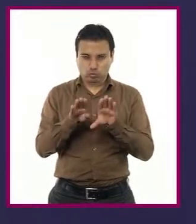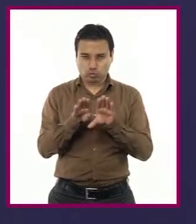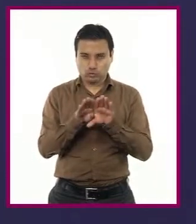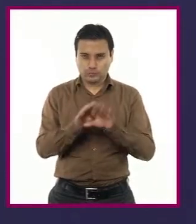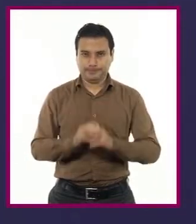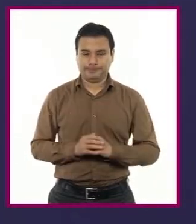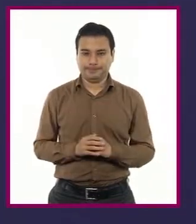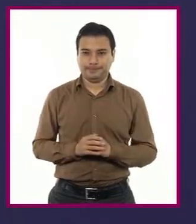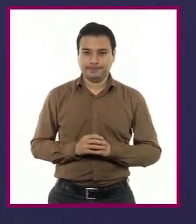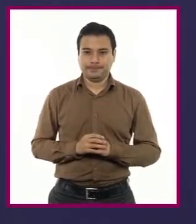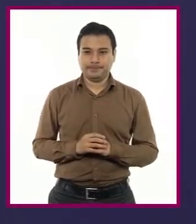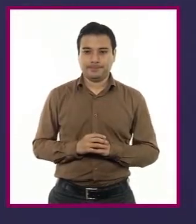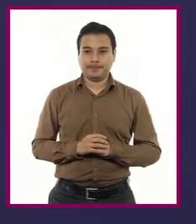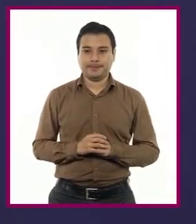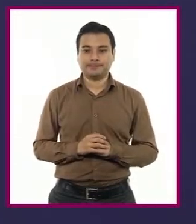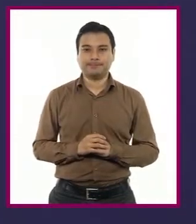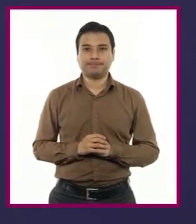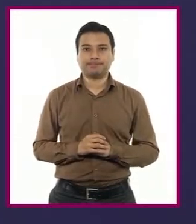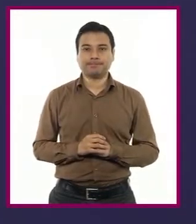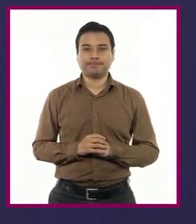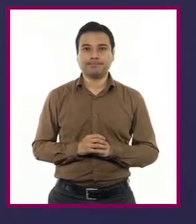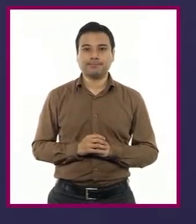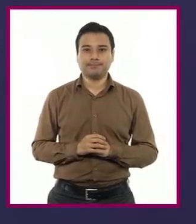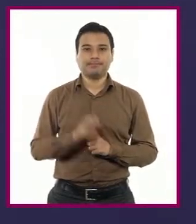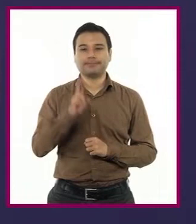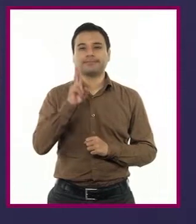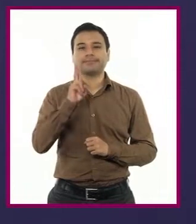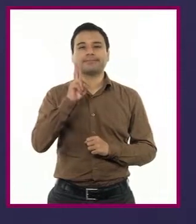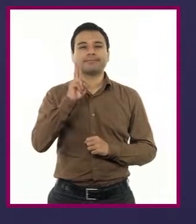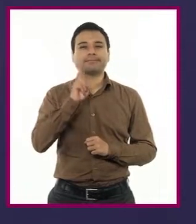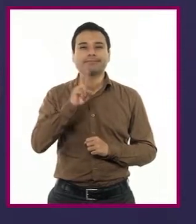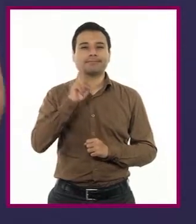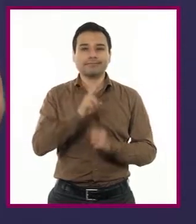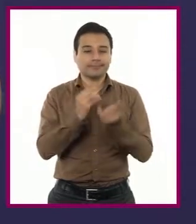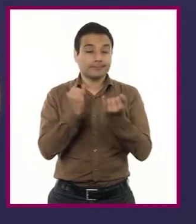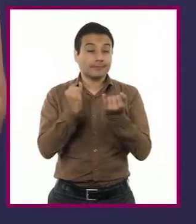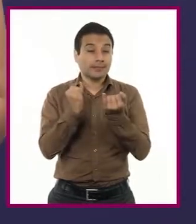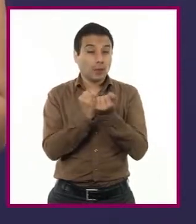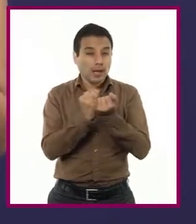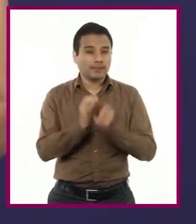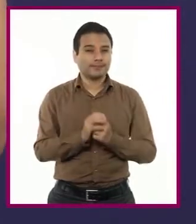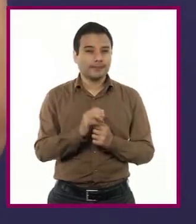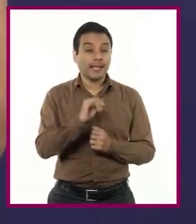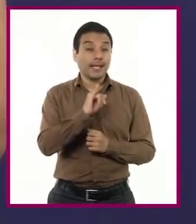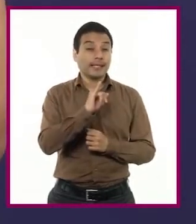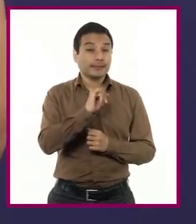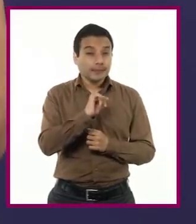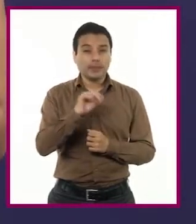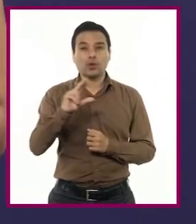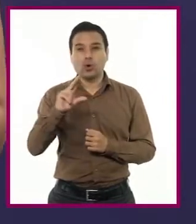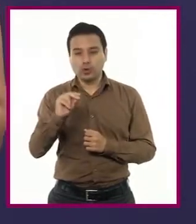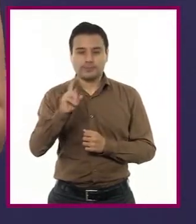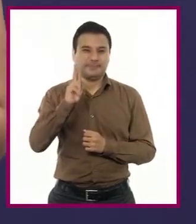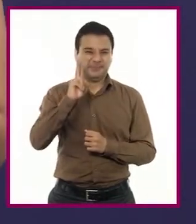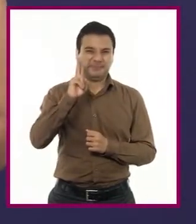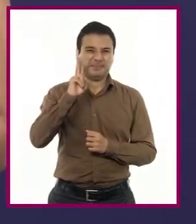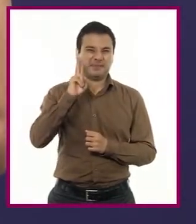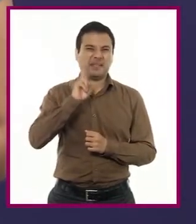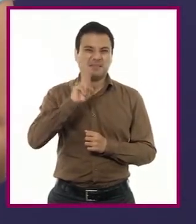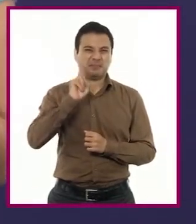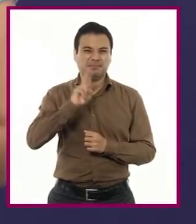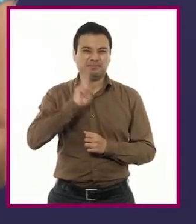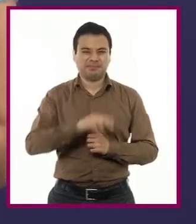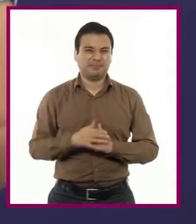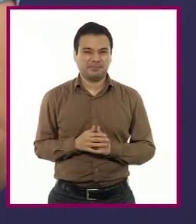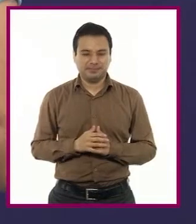los triángulos, los mediremos para comprobar que sí son congruentes. Es decir, debemos de medir los lados de ambas